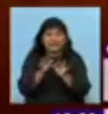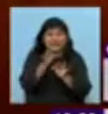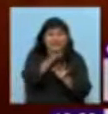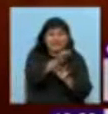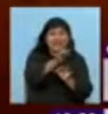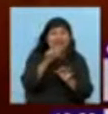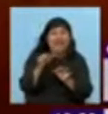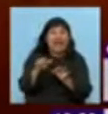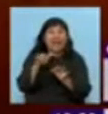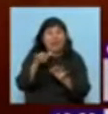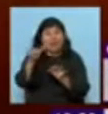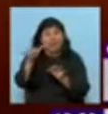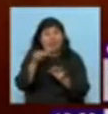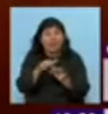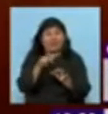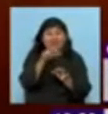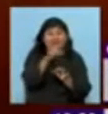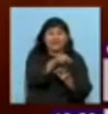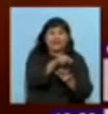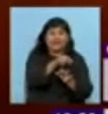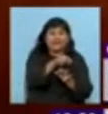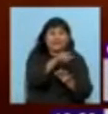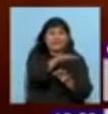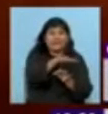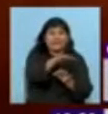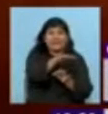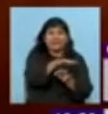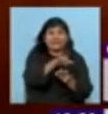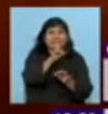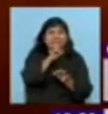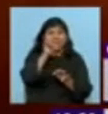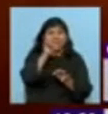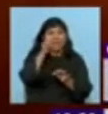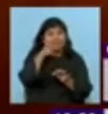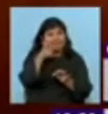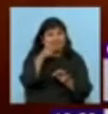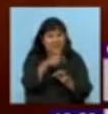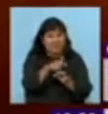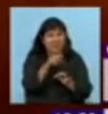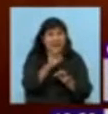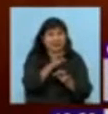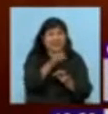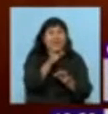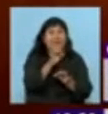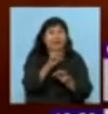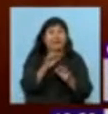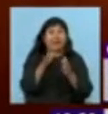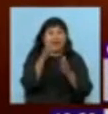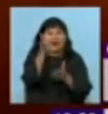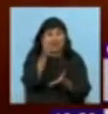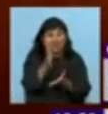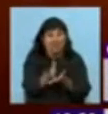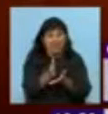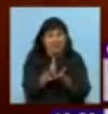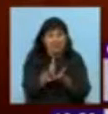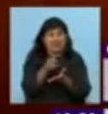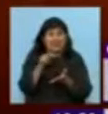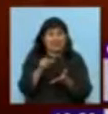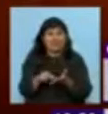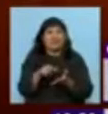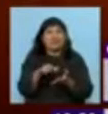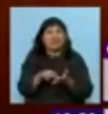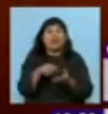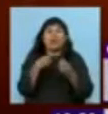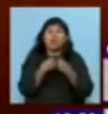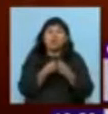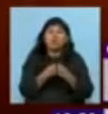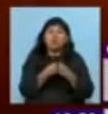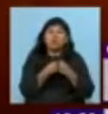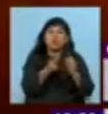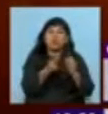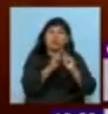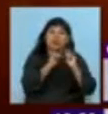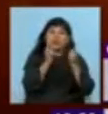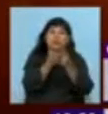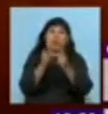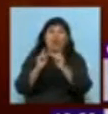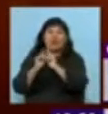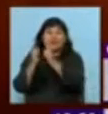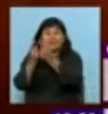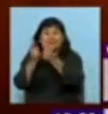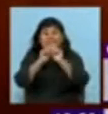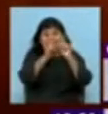realidad la cantidad de detenidos que tienen algunas dependencias y es el producto del trabajo continuo de la policía en distintas